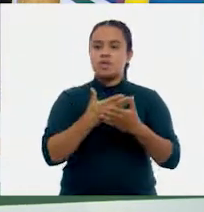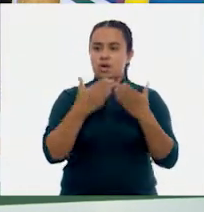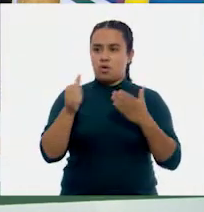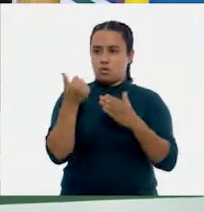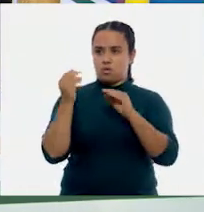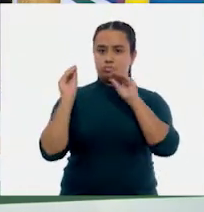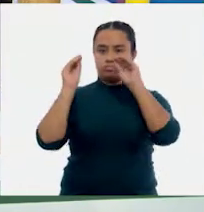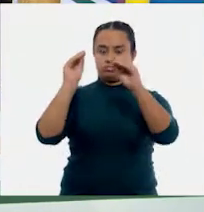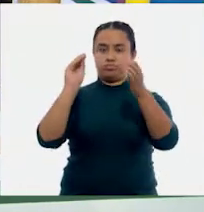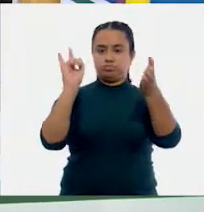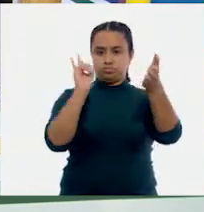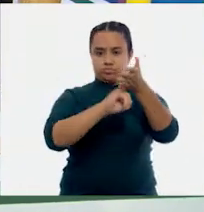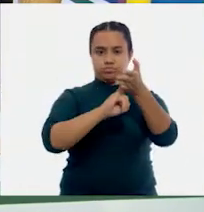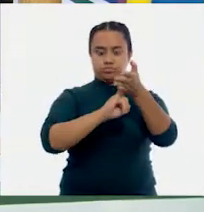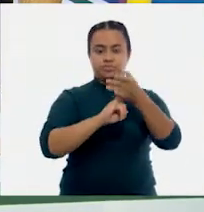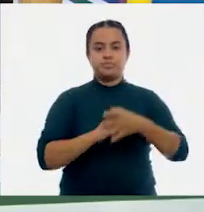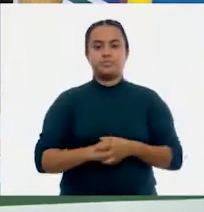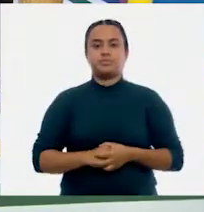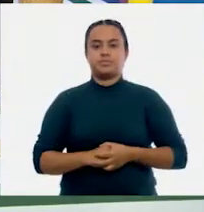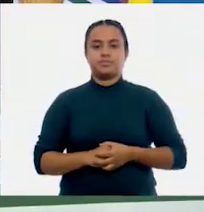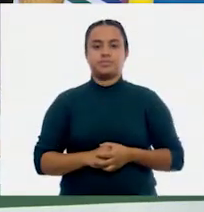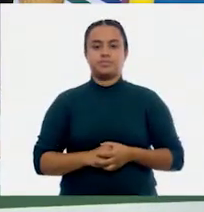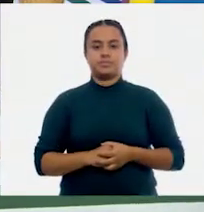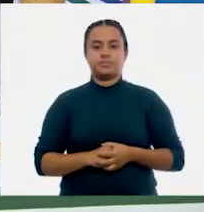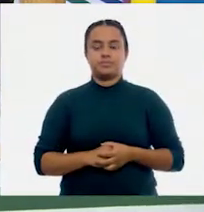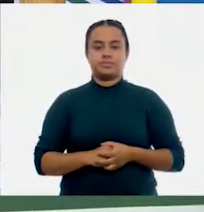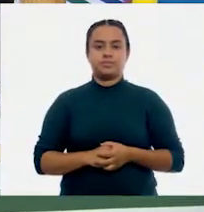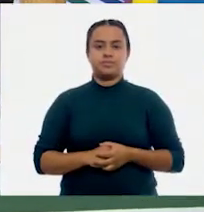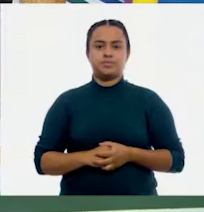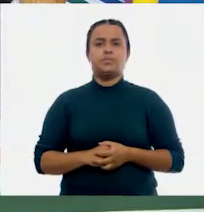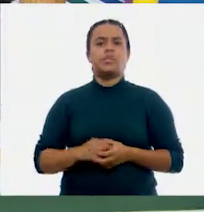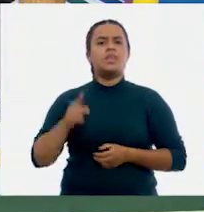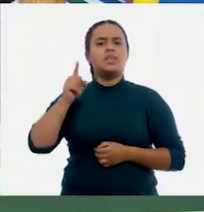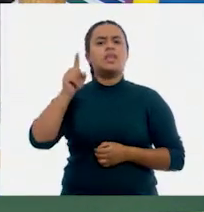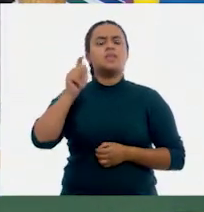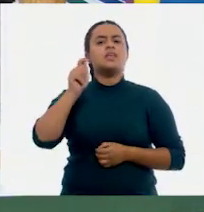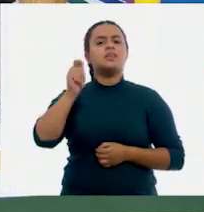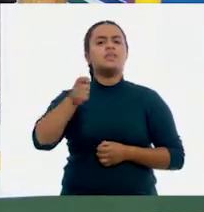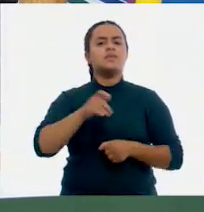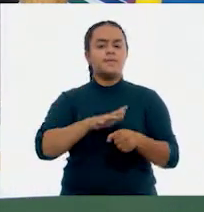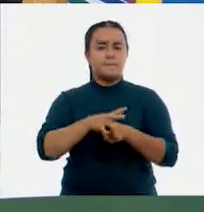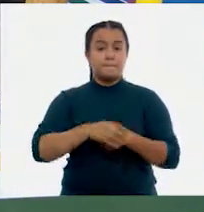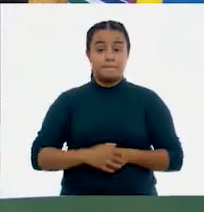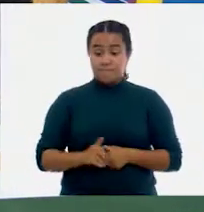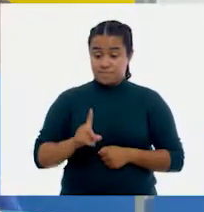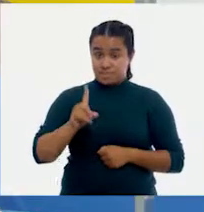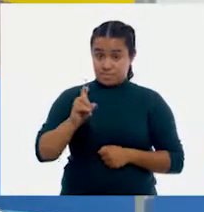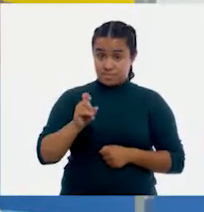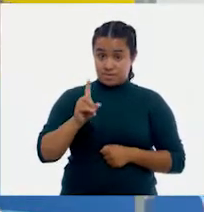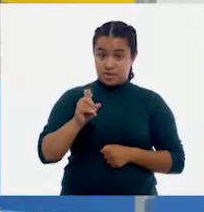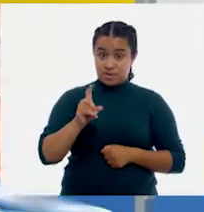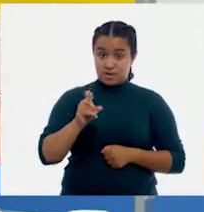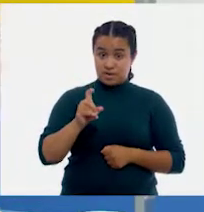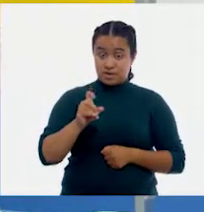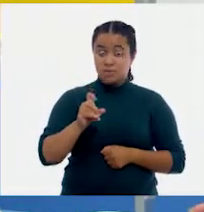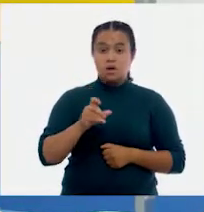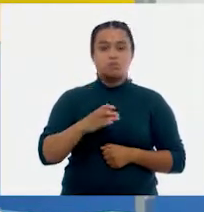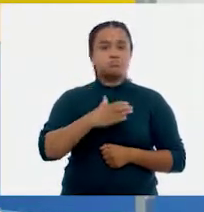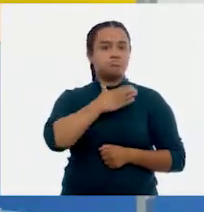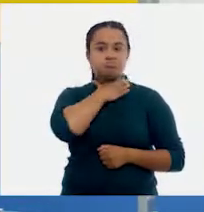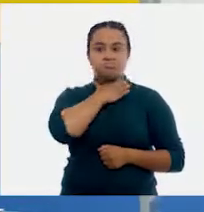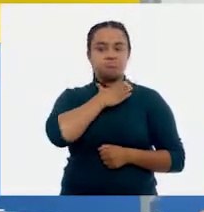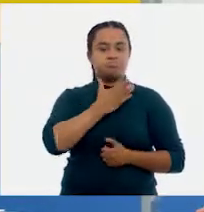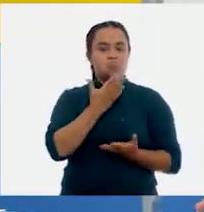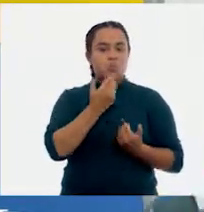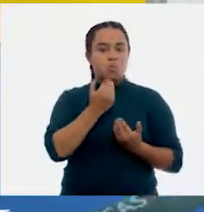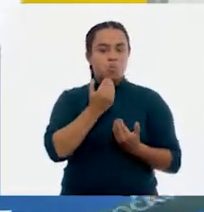este. Claro que sí. Y este corresponde... Dice que la agua es escasa. ¿Que el agua